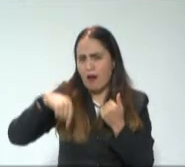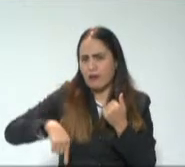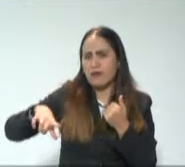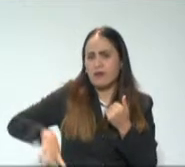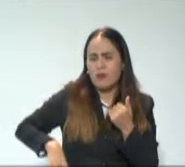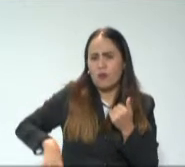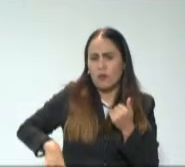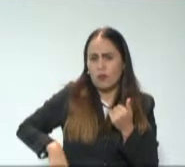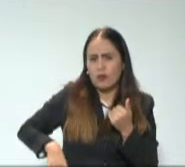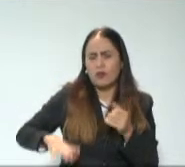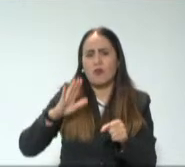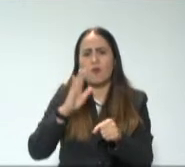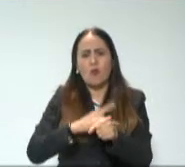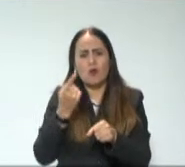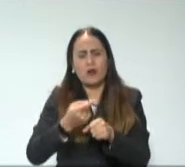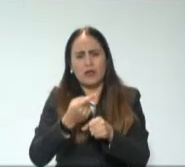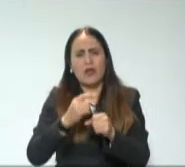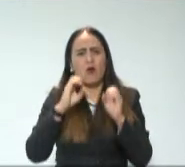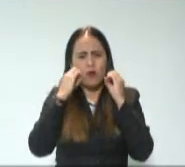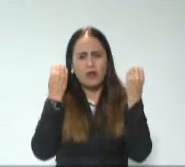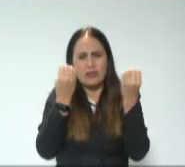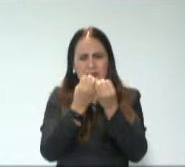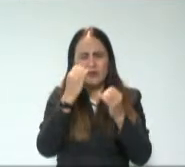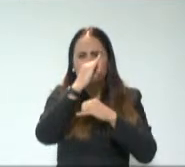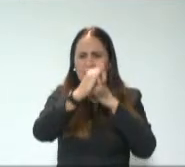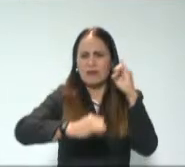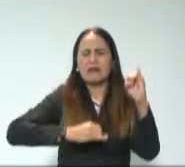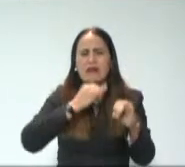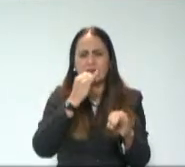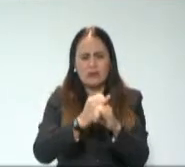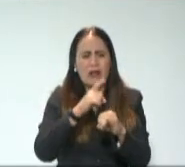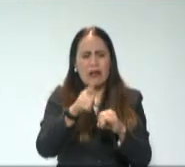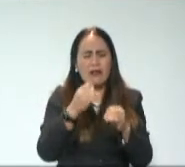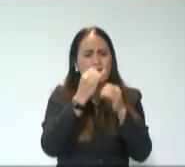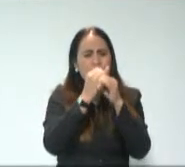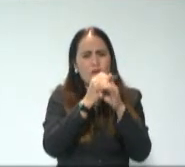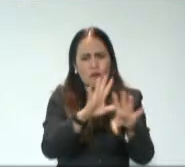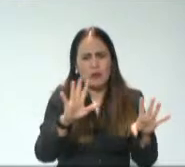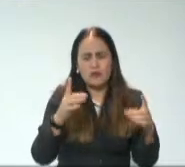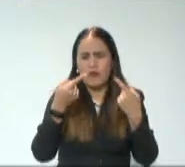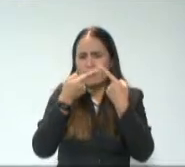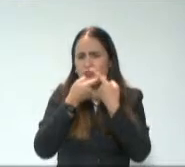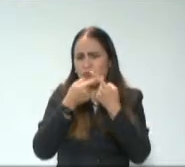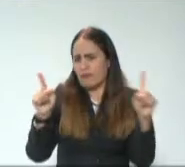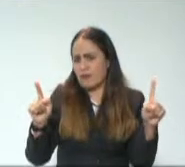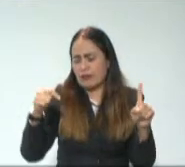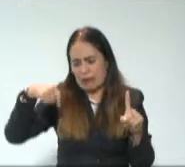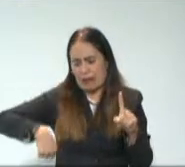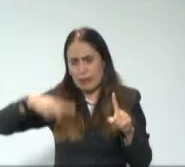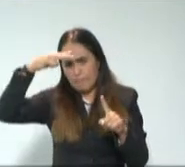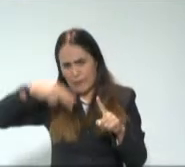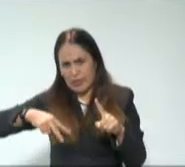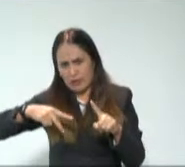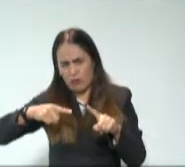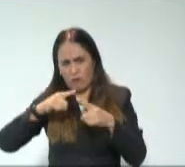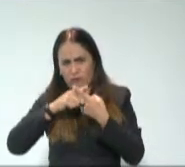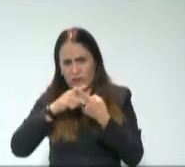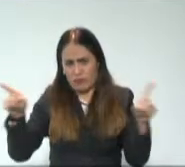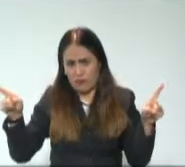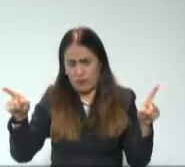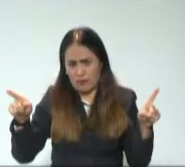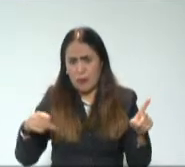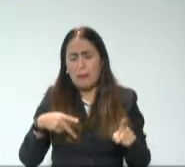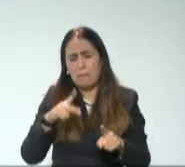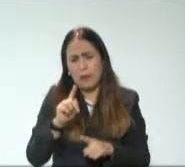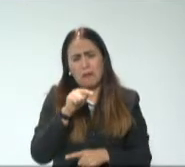puesto que percibe que las organizaciones internacionales tienen información que discrepa de la que publica el gobierno de México pero tiene la generosidad Se lo